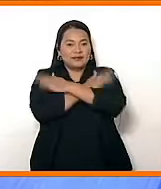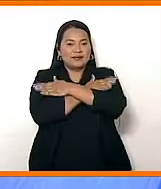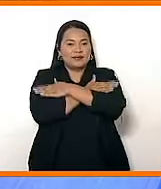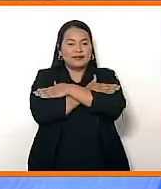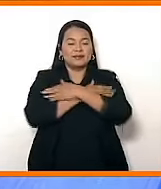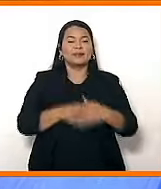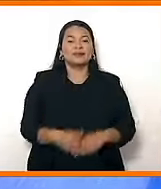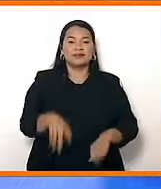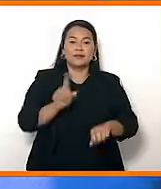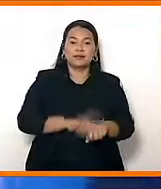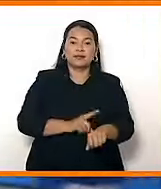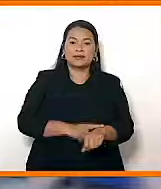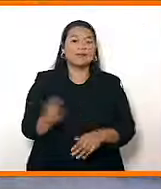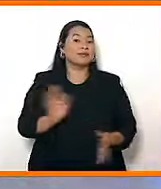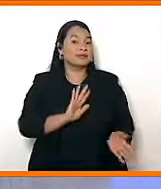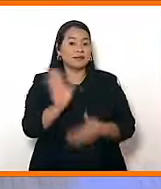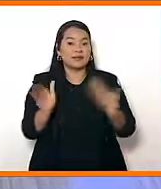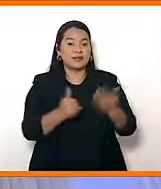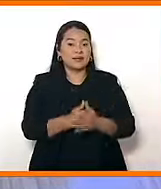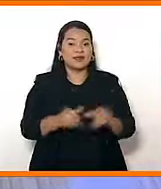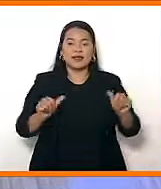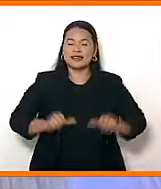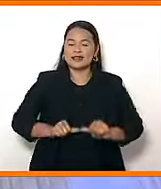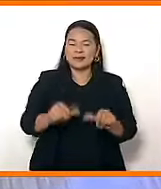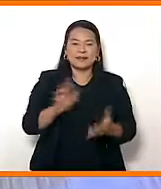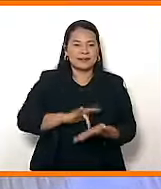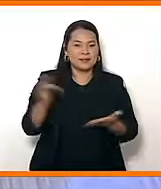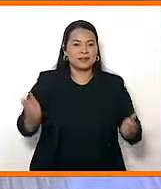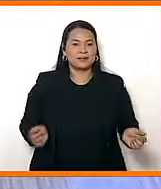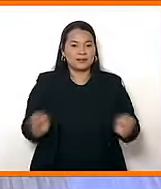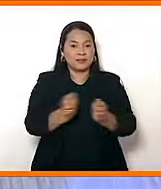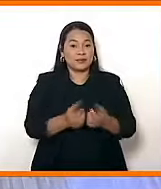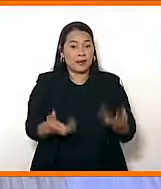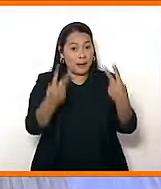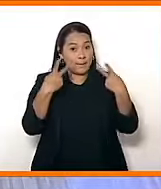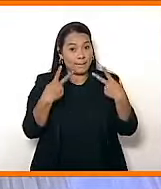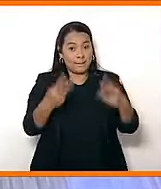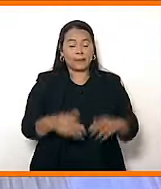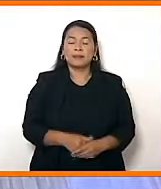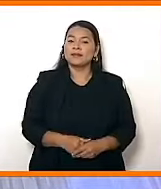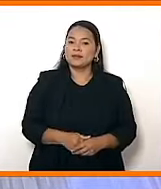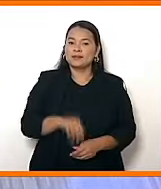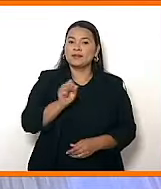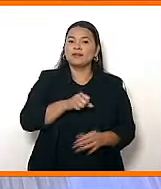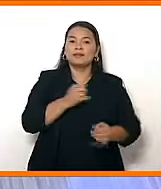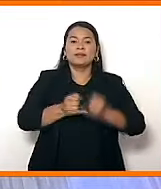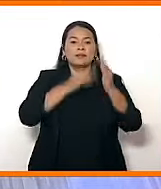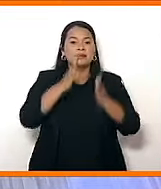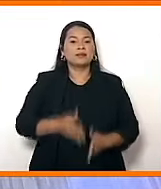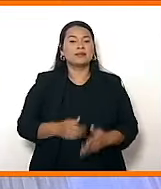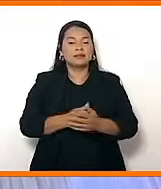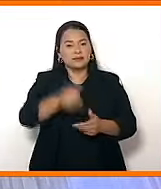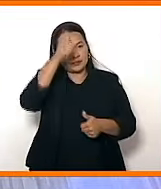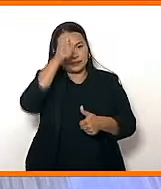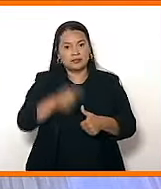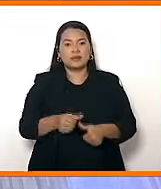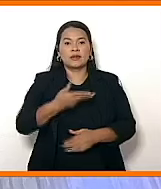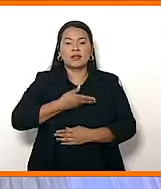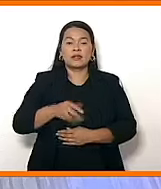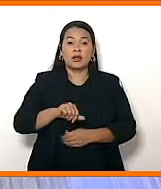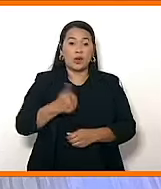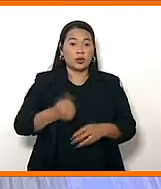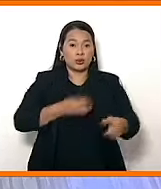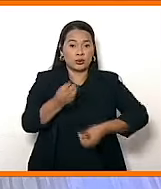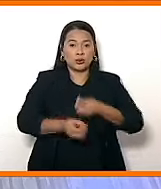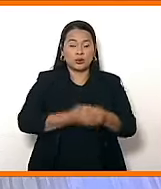felicidades. Llegó el momento de despedirnos, como siempre agradeciendo su fiel sintonía, Tatiana. Así es, Ana. Querido jugador, te recordamos que tenemos una cita en punto